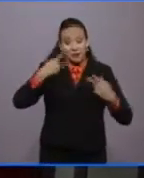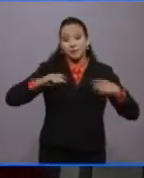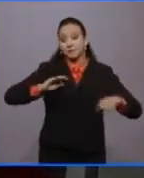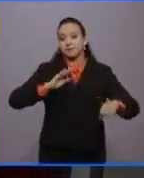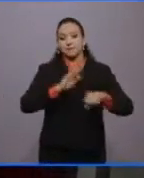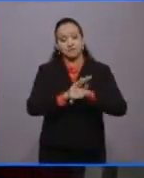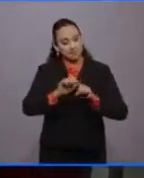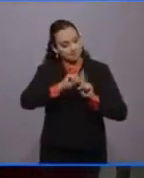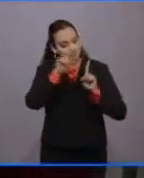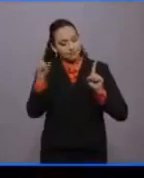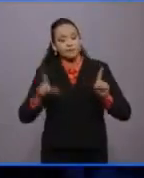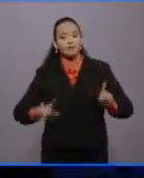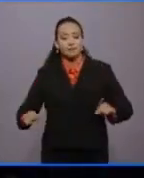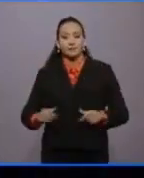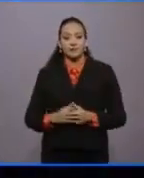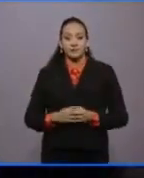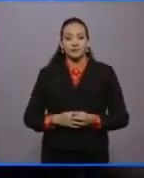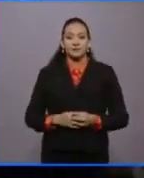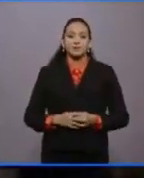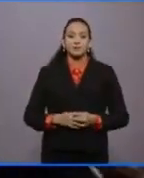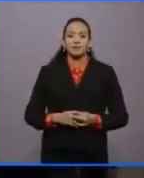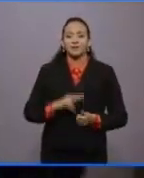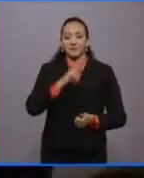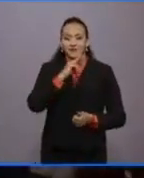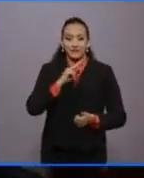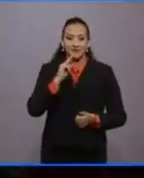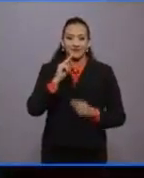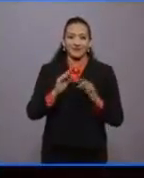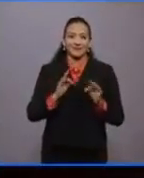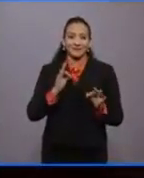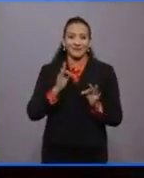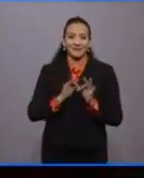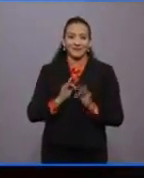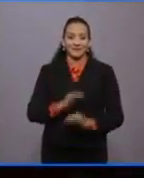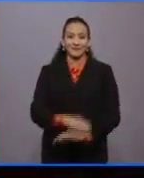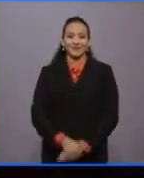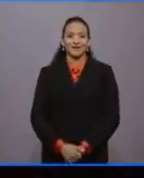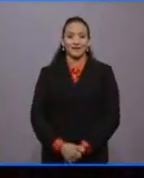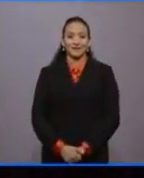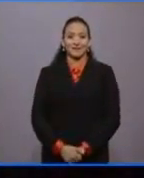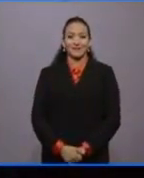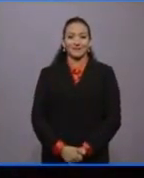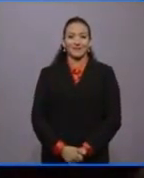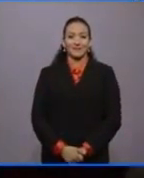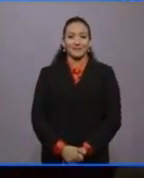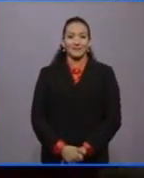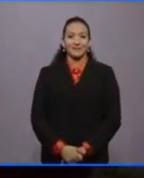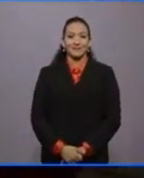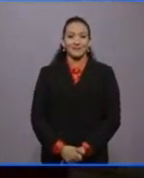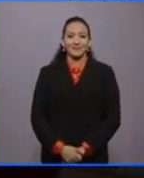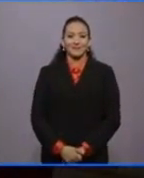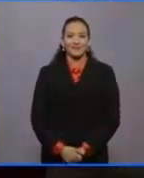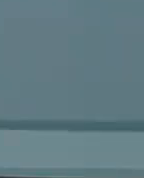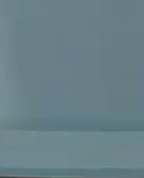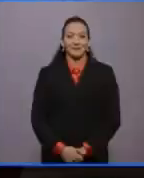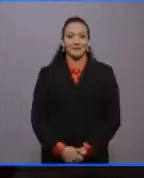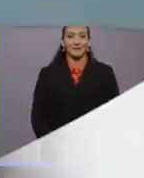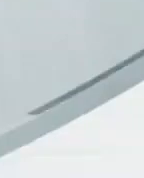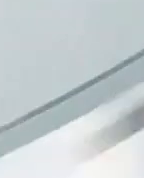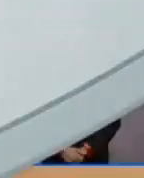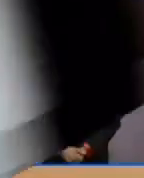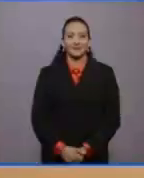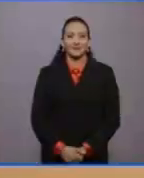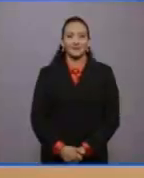población mexicana. Para el canal del Poder Judicial de la Federación, Óscar González.